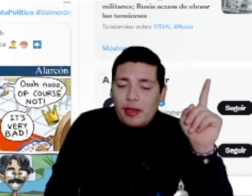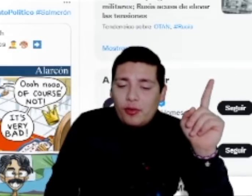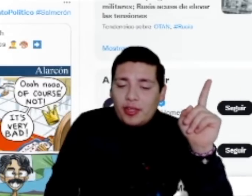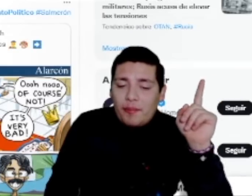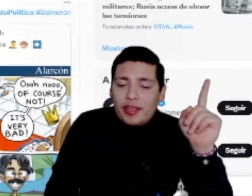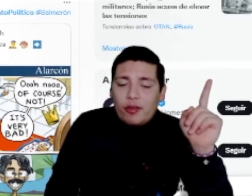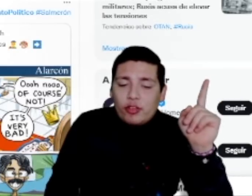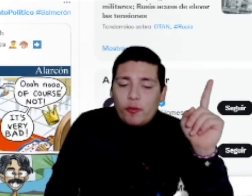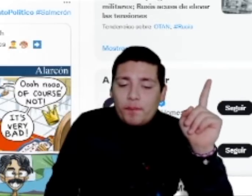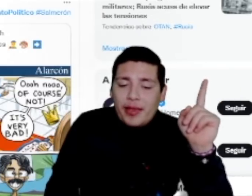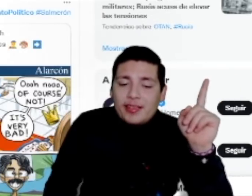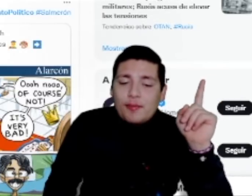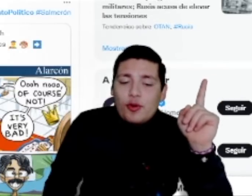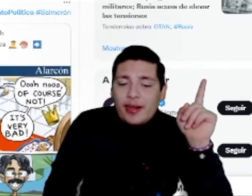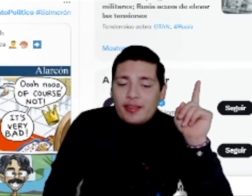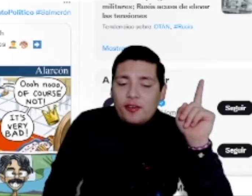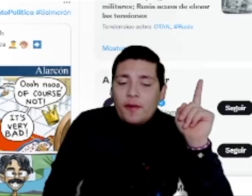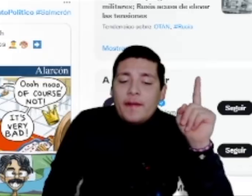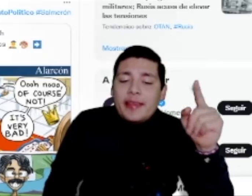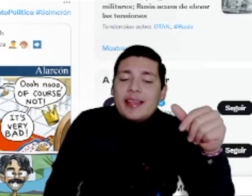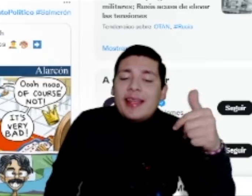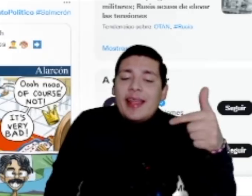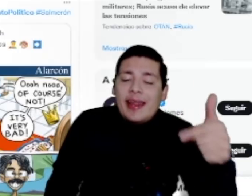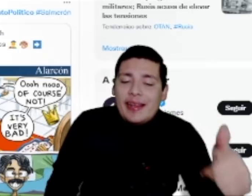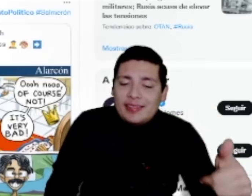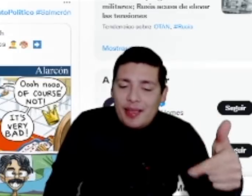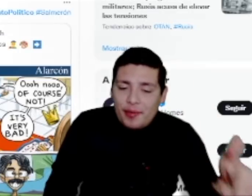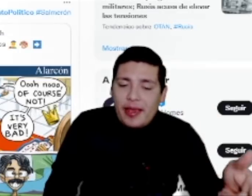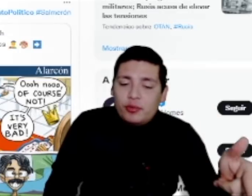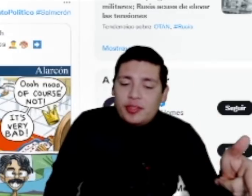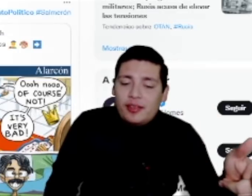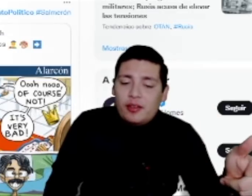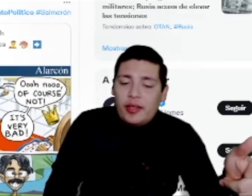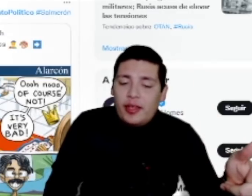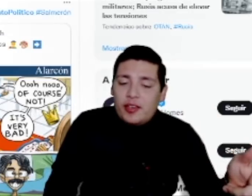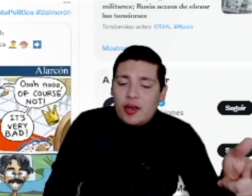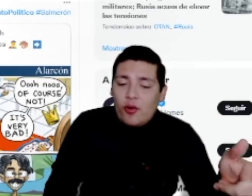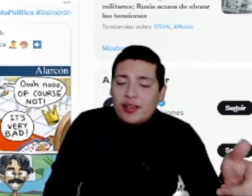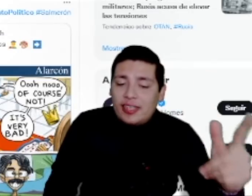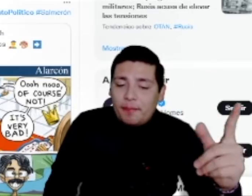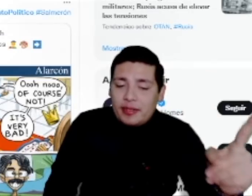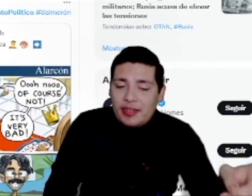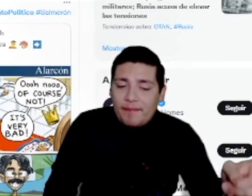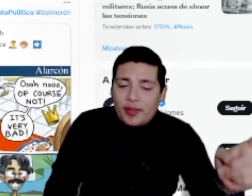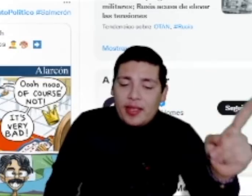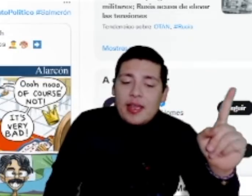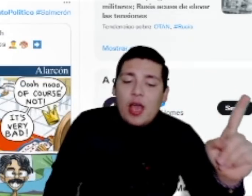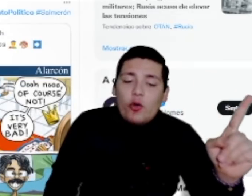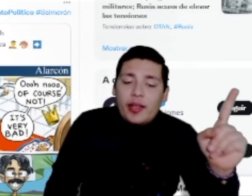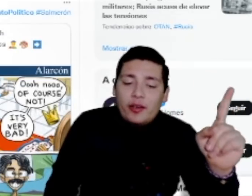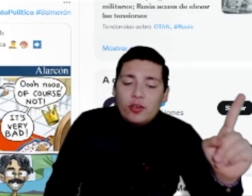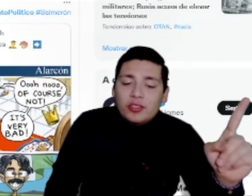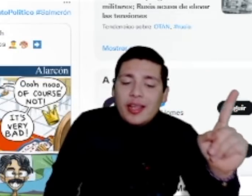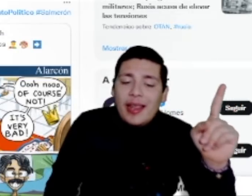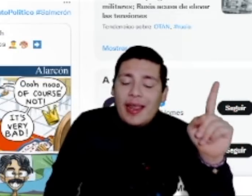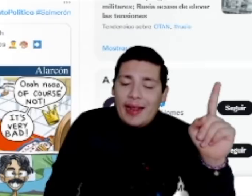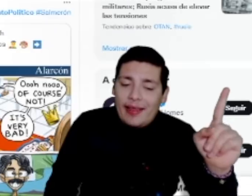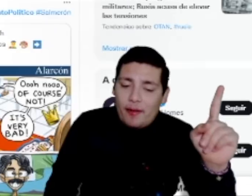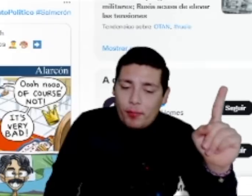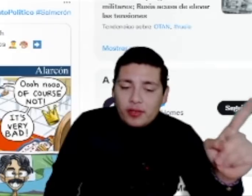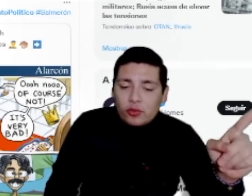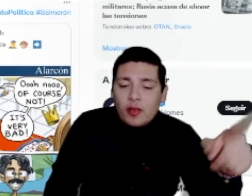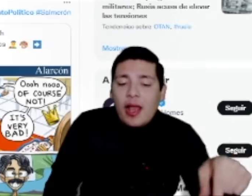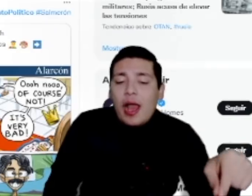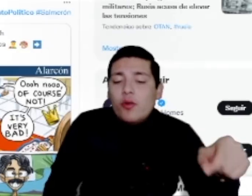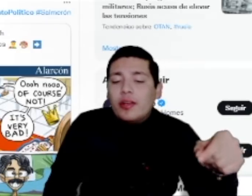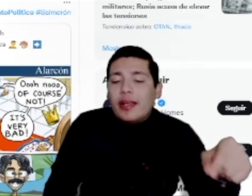López Obrador, que México es un país democrático y que en esa vía usted llegó a ser presidente, aunque no se hereda